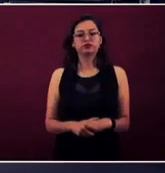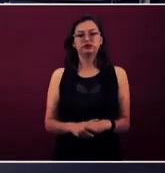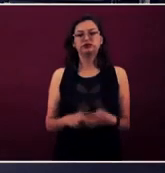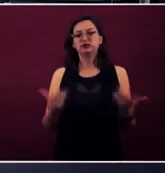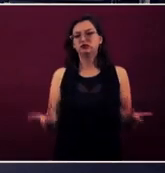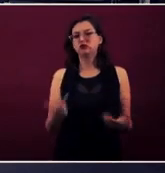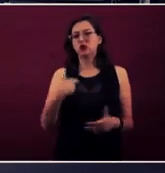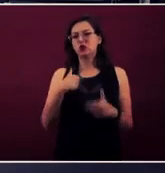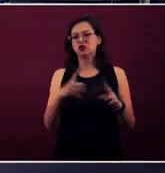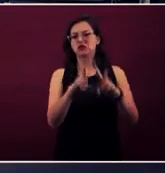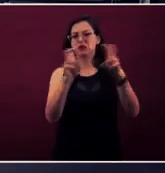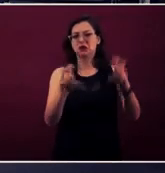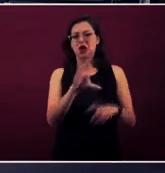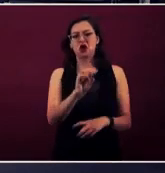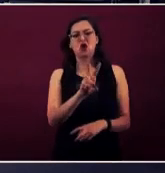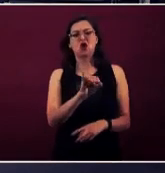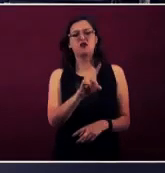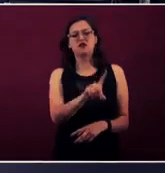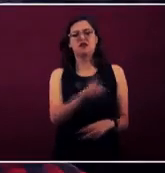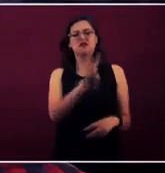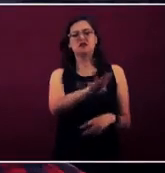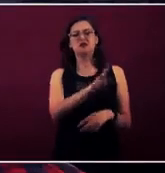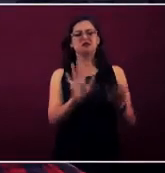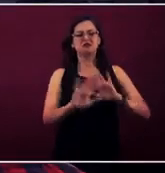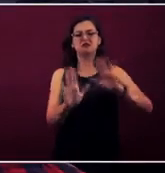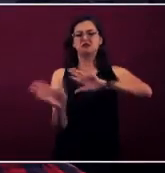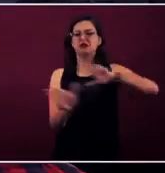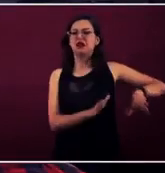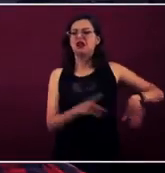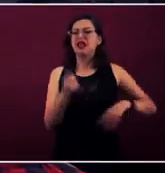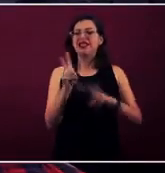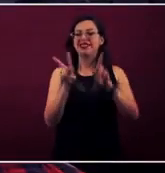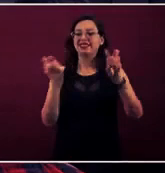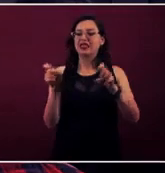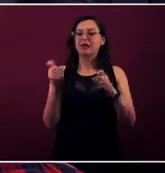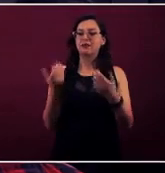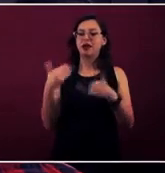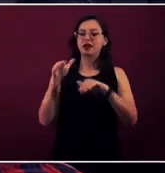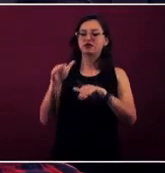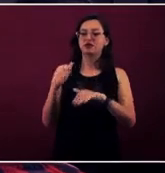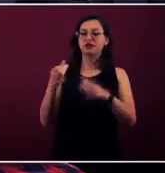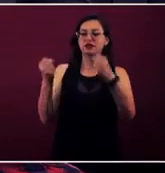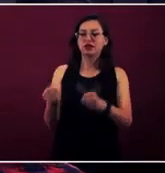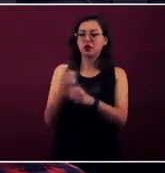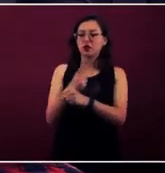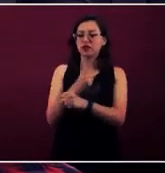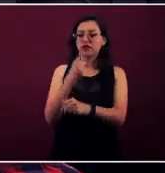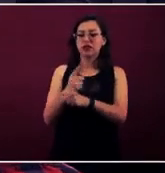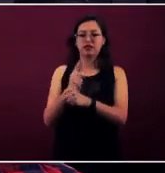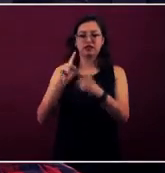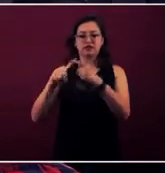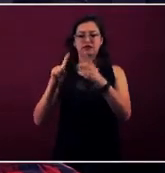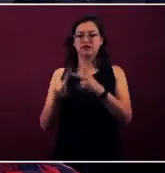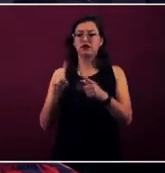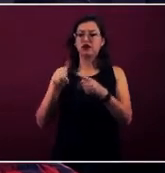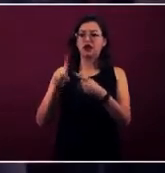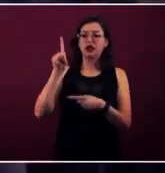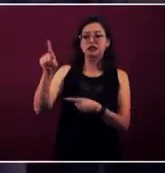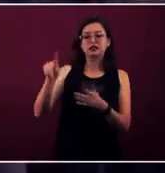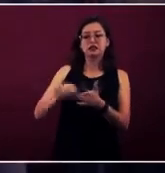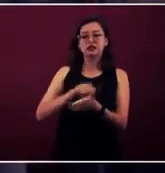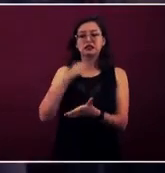de seguridad. Entonces, los dos temas, el primero es sobre el estado de Tamaulipas. Nosotros